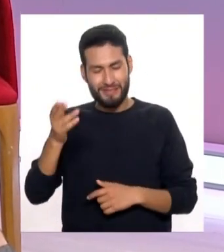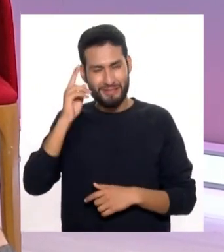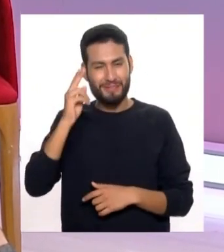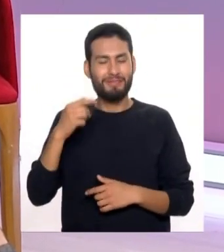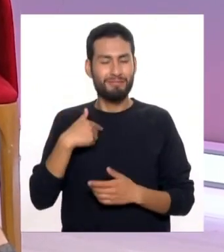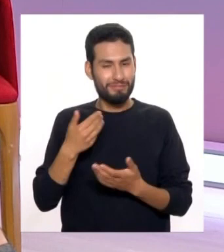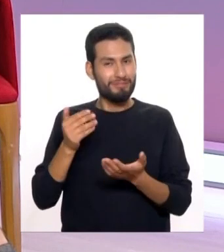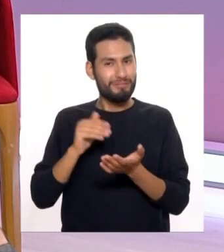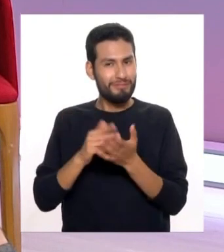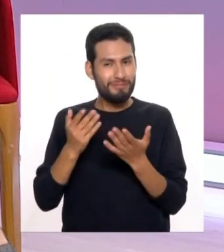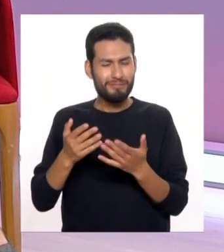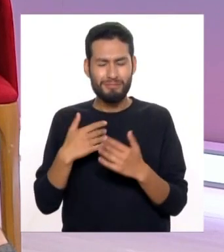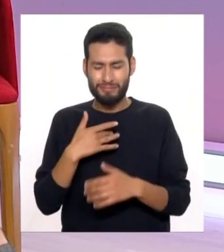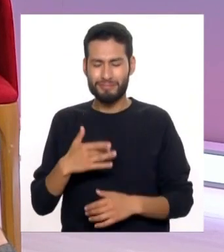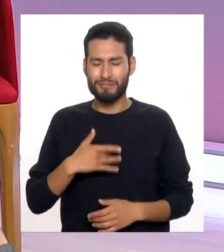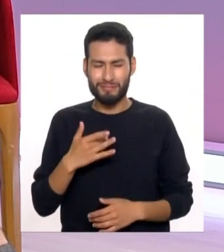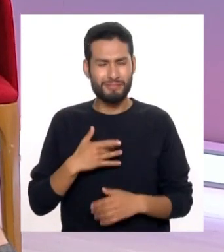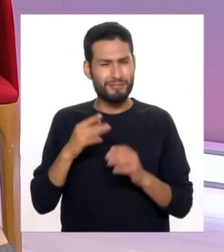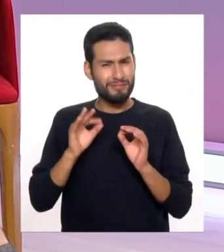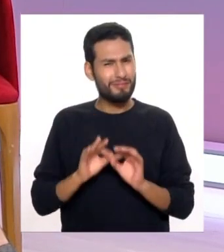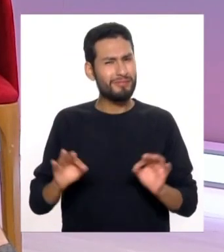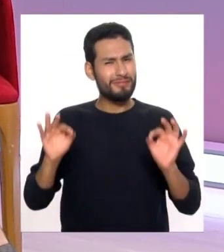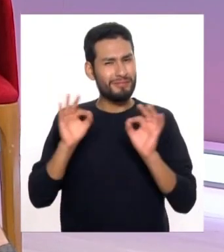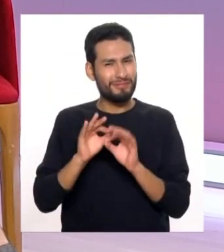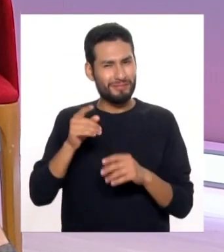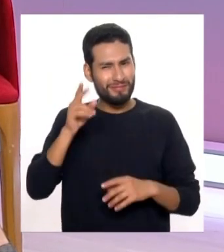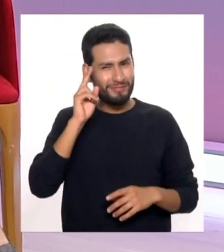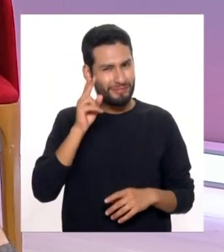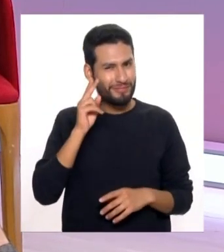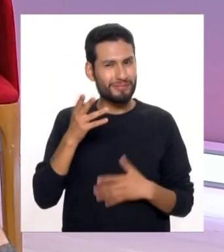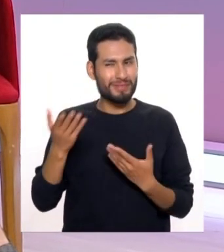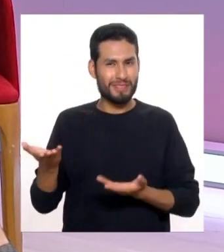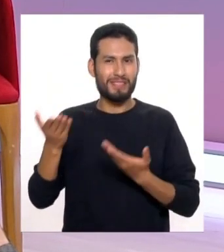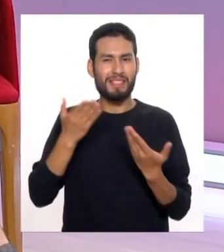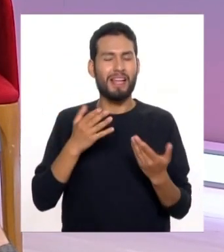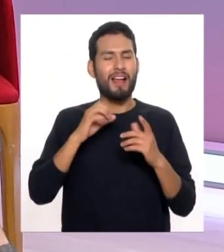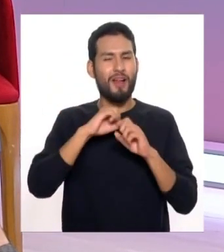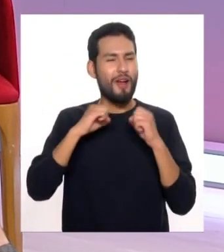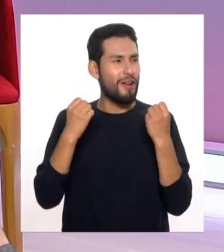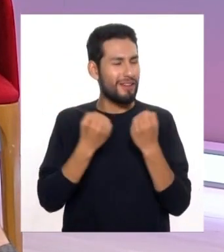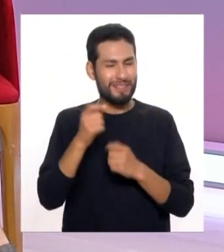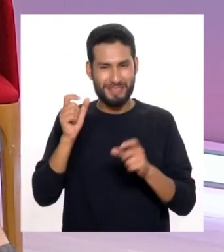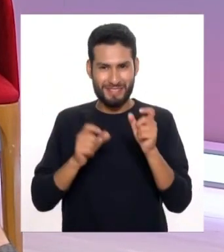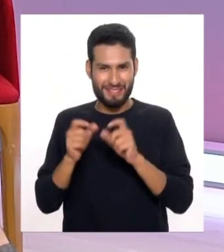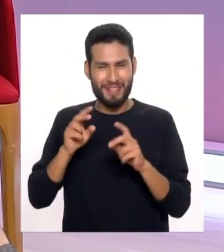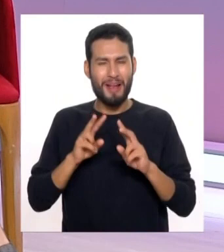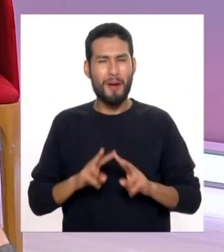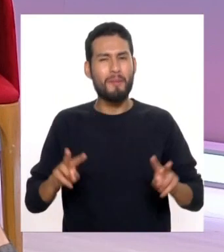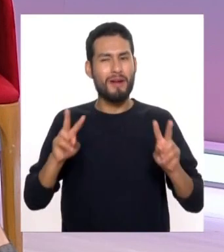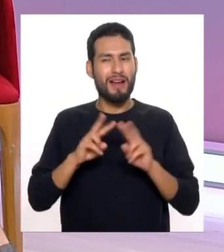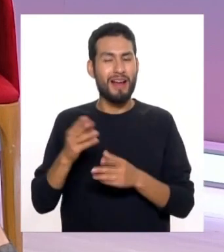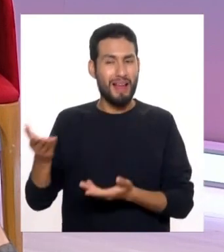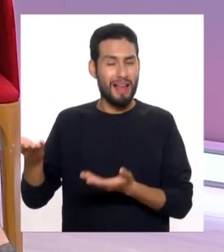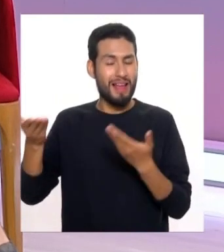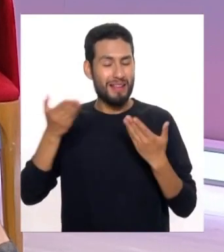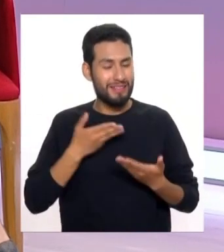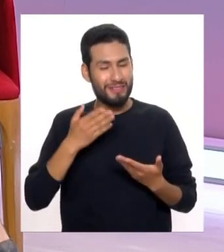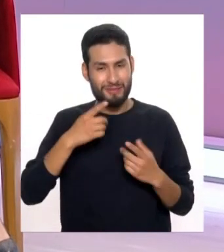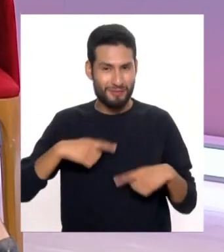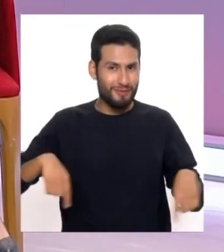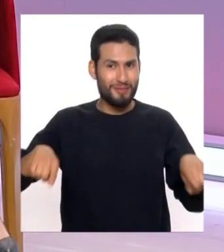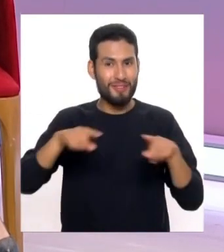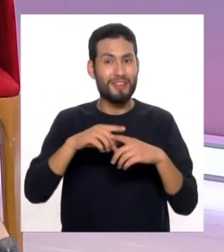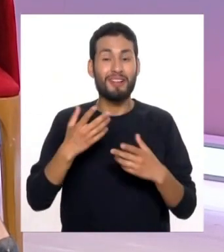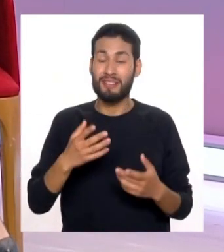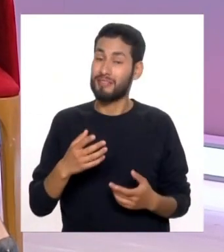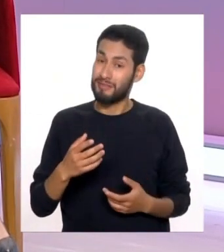reiteramos, porque sentimos la enorme importancia que ellos tienen en la sociedad y en los valores que ellos puedan transmitir a todos, porque